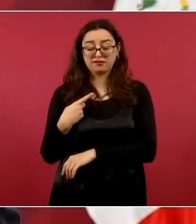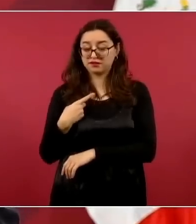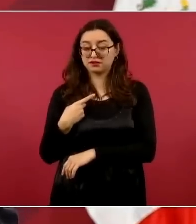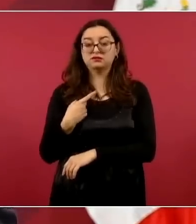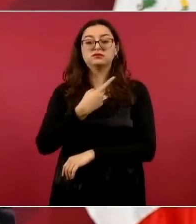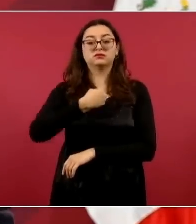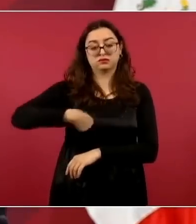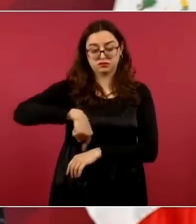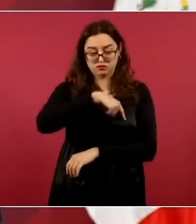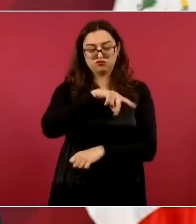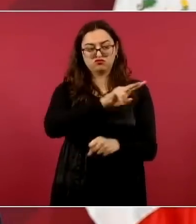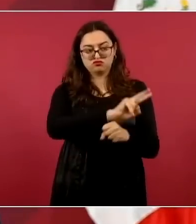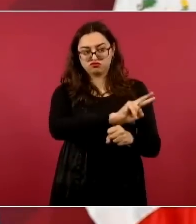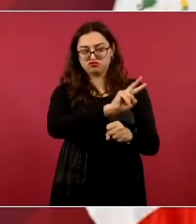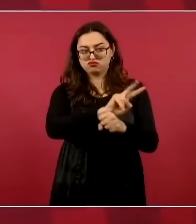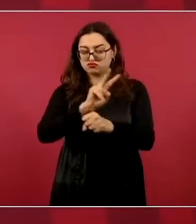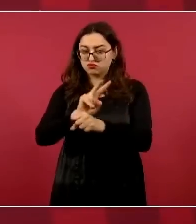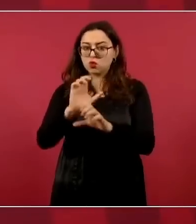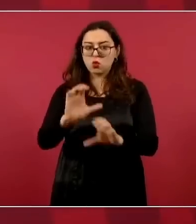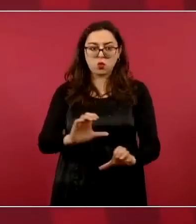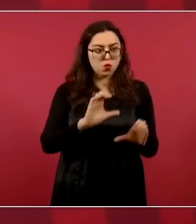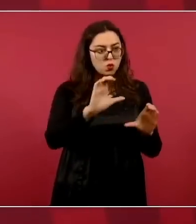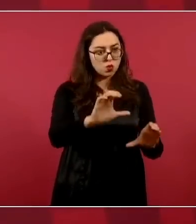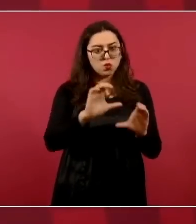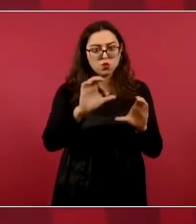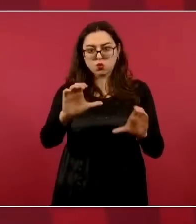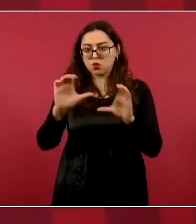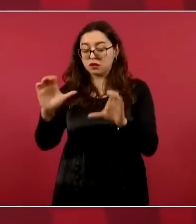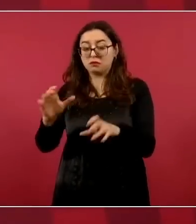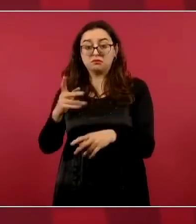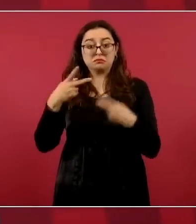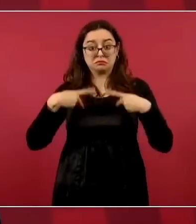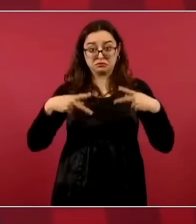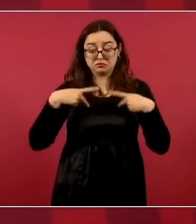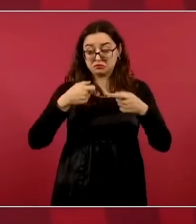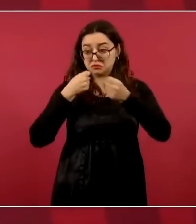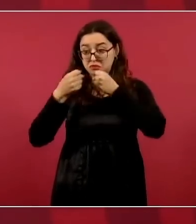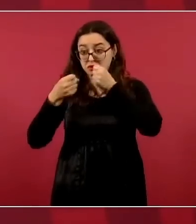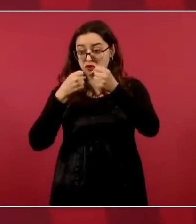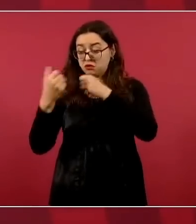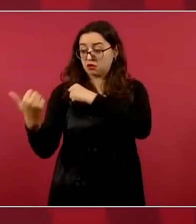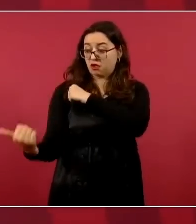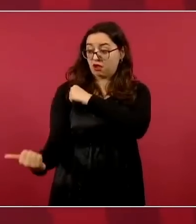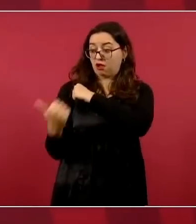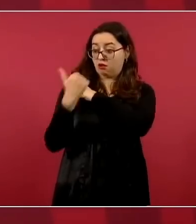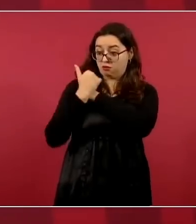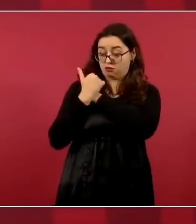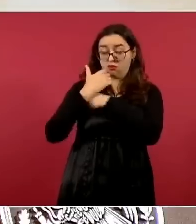Vamos a estar cuidando a todo el que nos pida un apoyo.